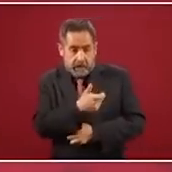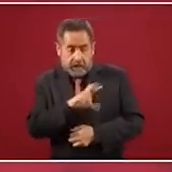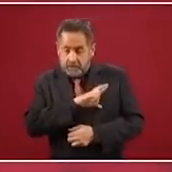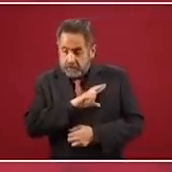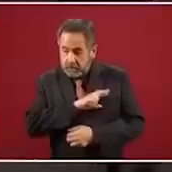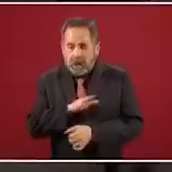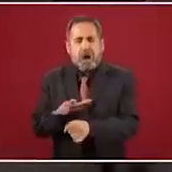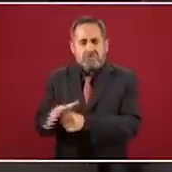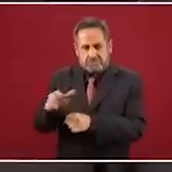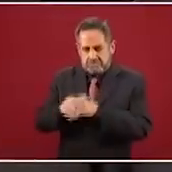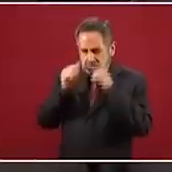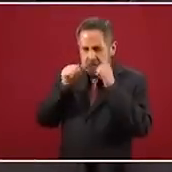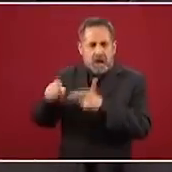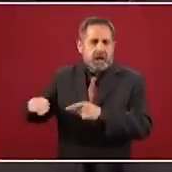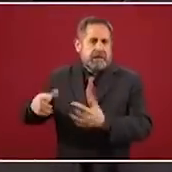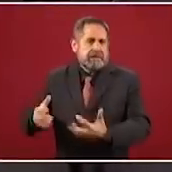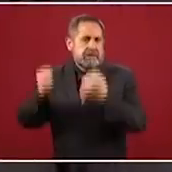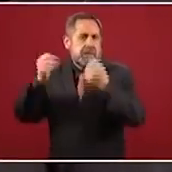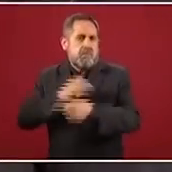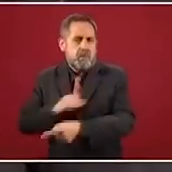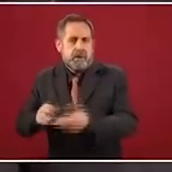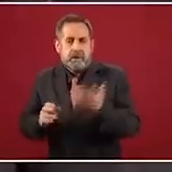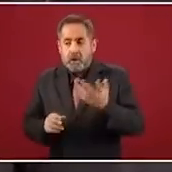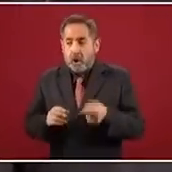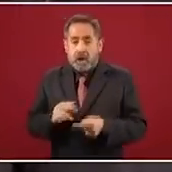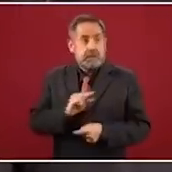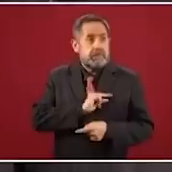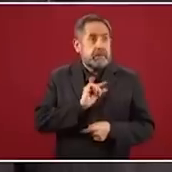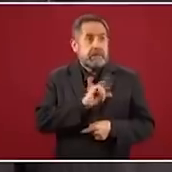la atención médica y un especialista